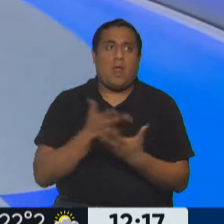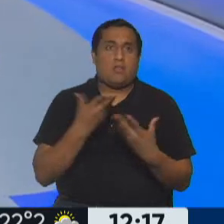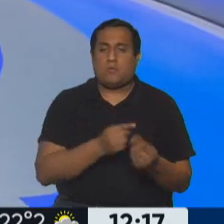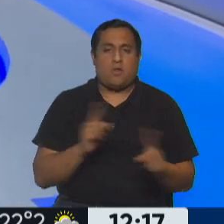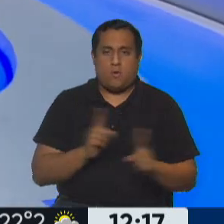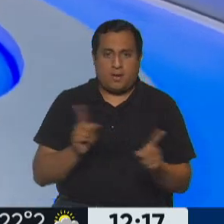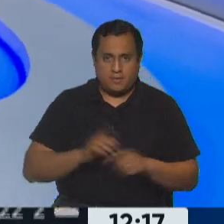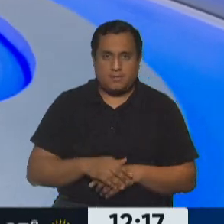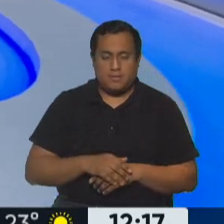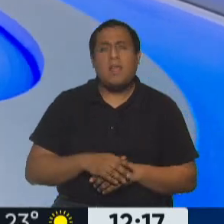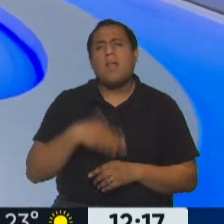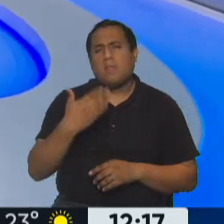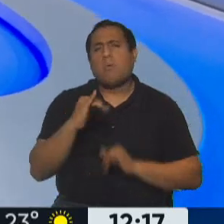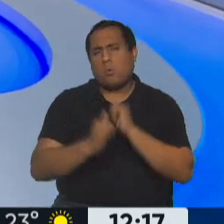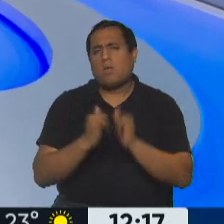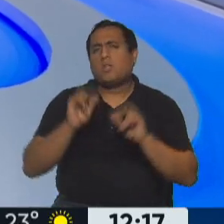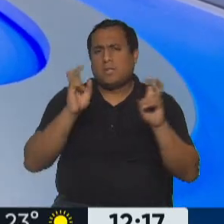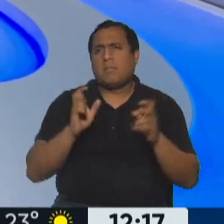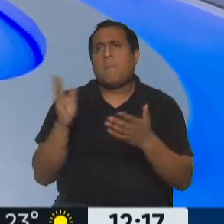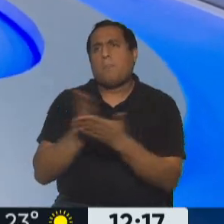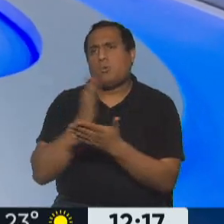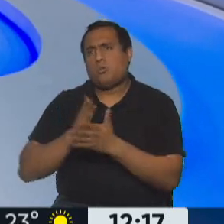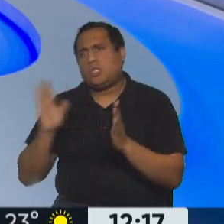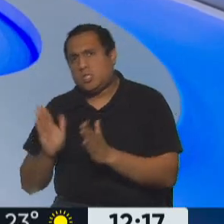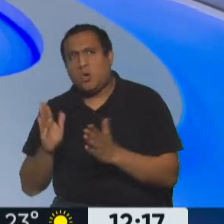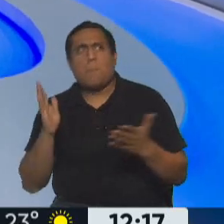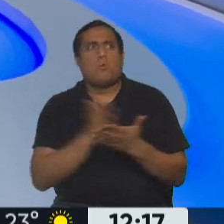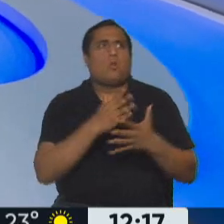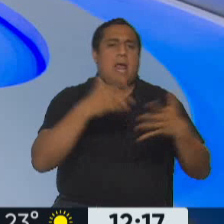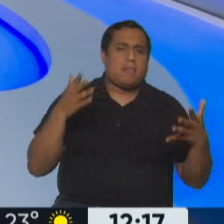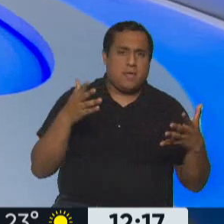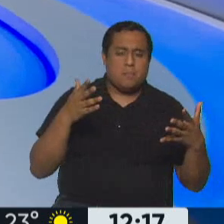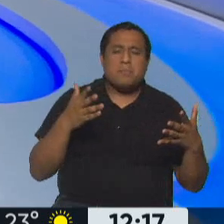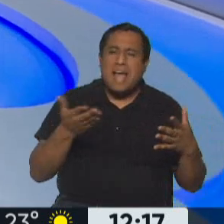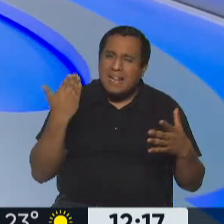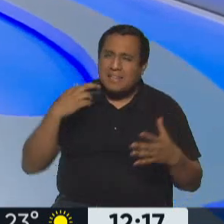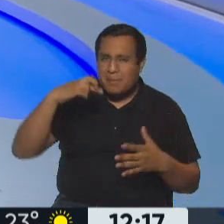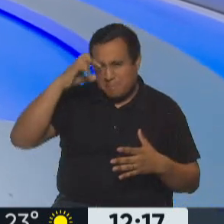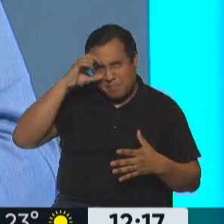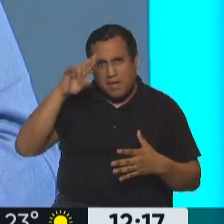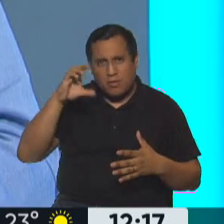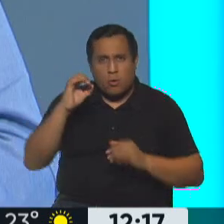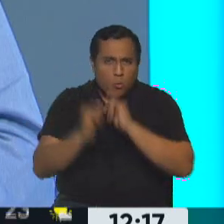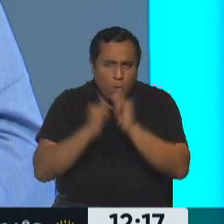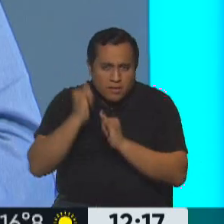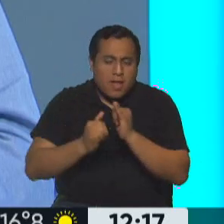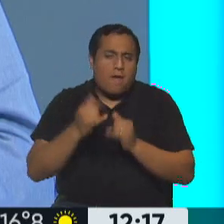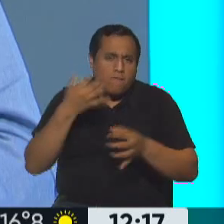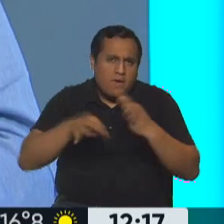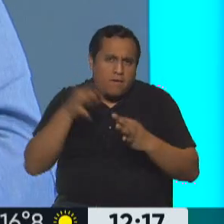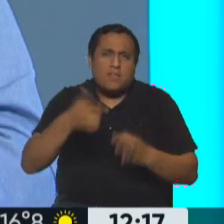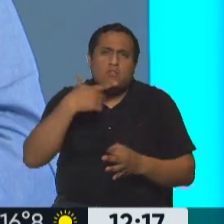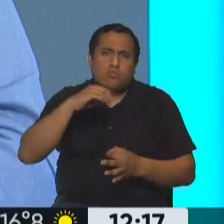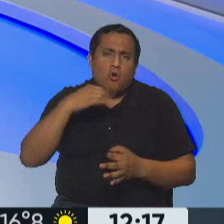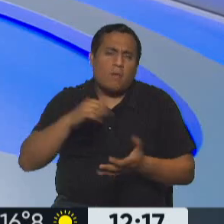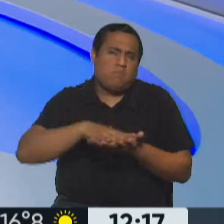pequeño productor. Ya vamos a estar con el tema de pequeños productores, porque se vienen anuncios. Recién Pedro decía, bueno, se vendió tantas toneladas de soja, pero también hay una